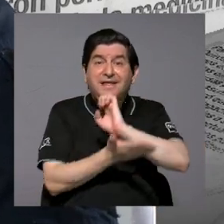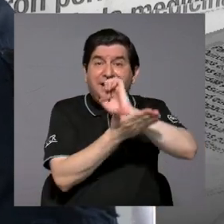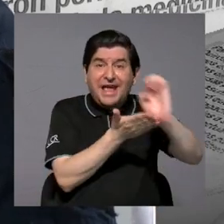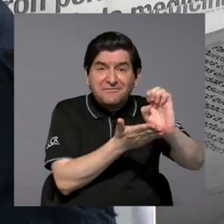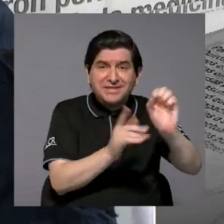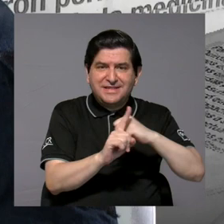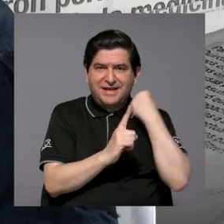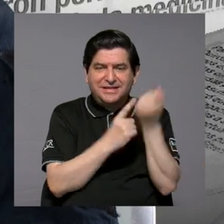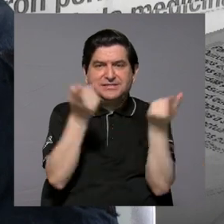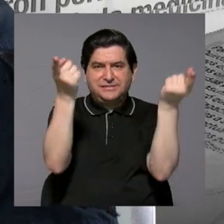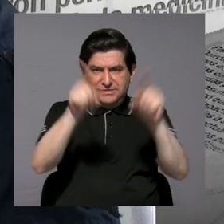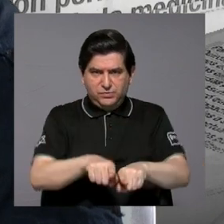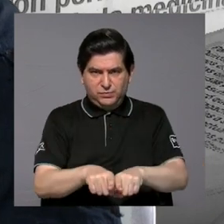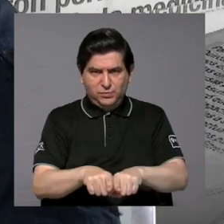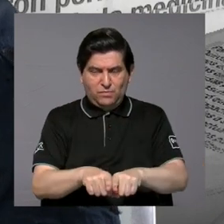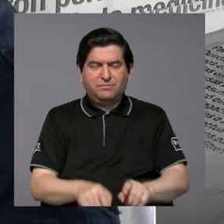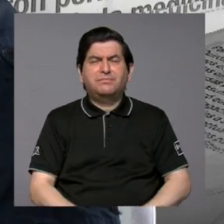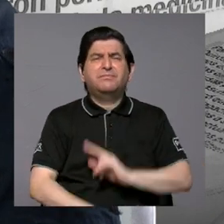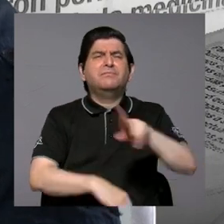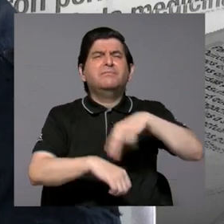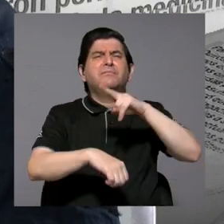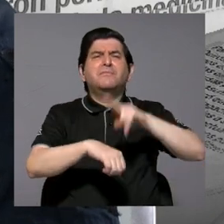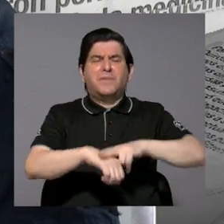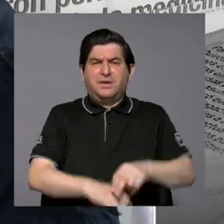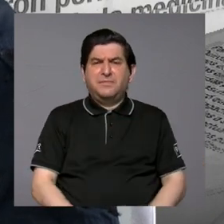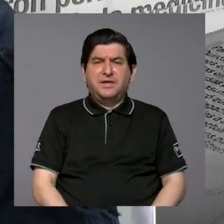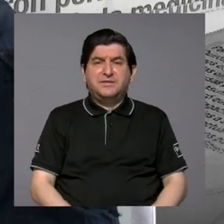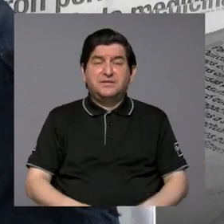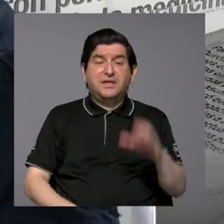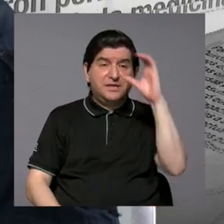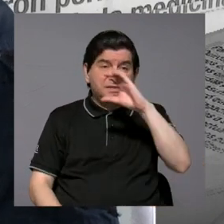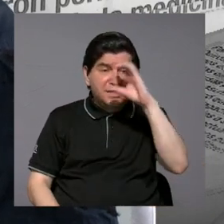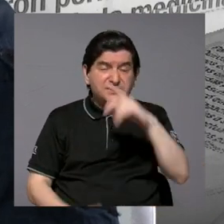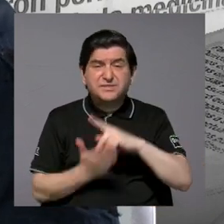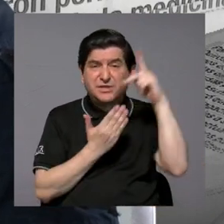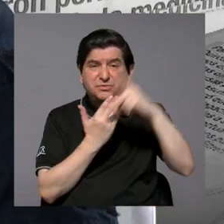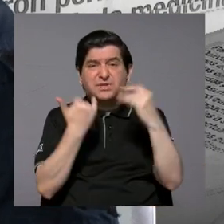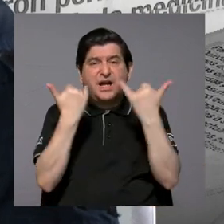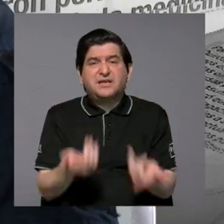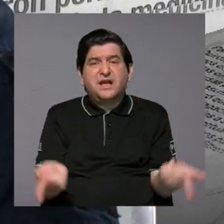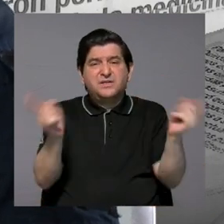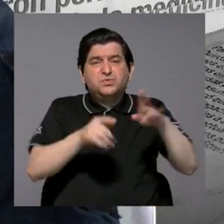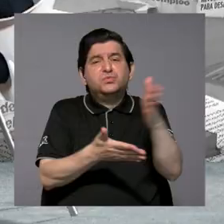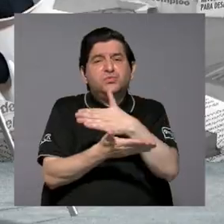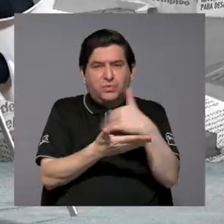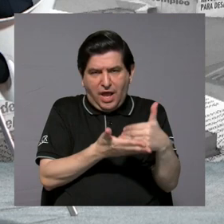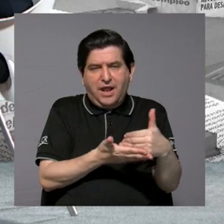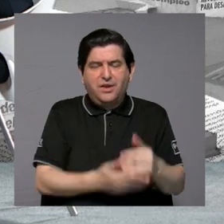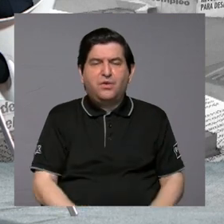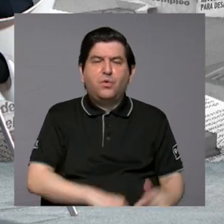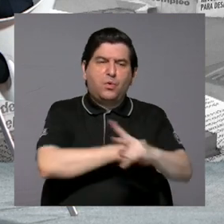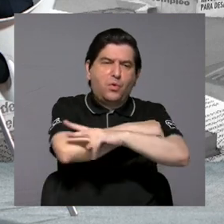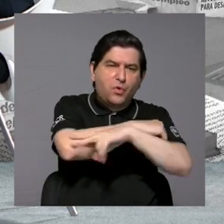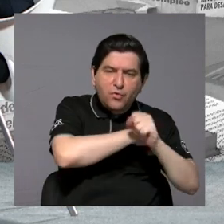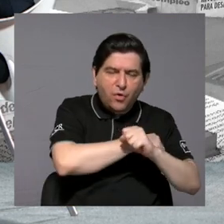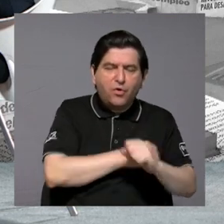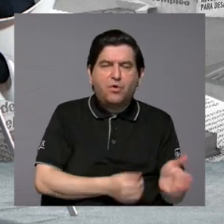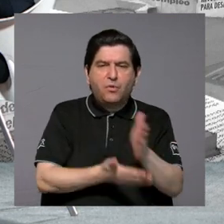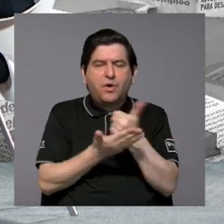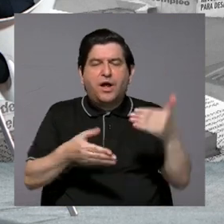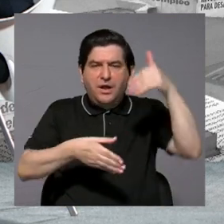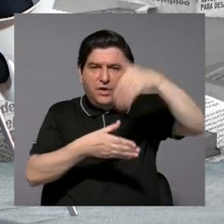situación suceda verdad comúnmente cuando buscan el programa es porque ya ha pasado algún hecho verdad un asalto un robo en la